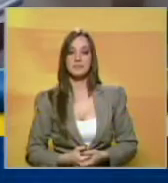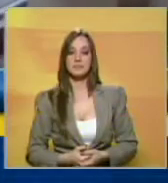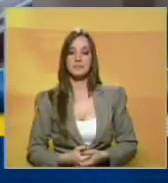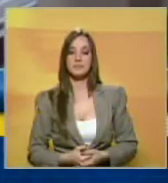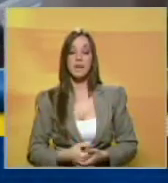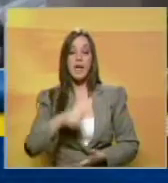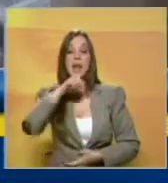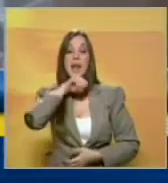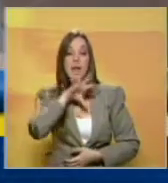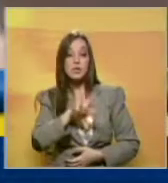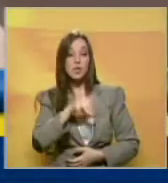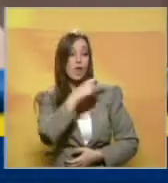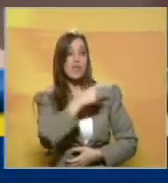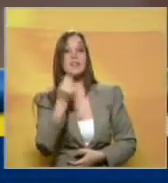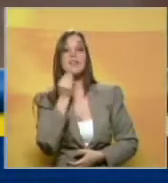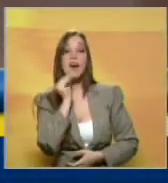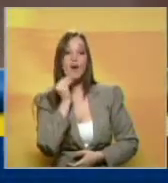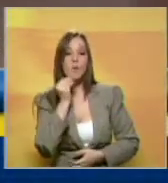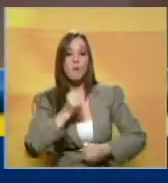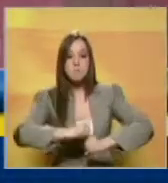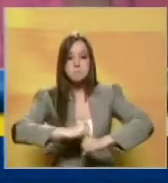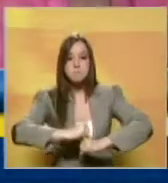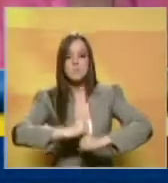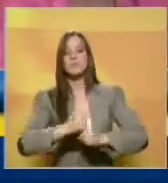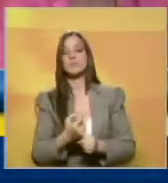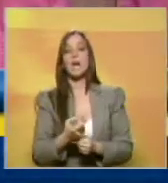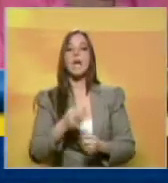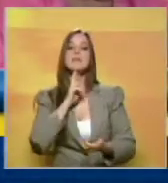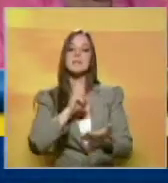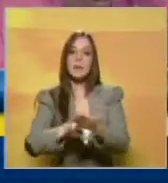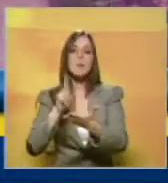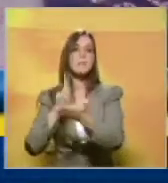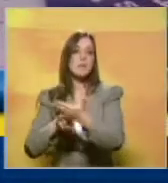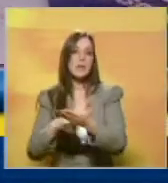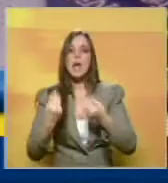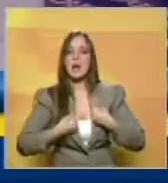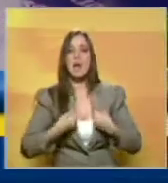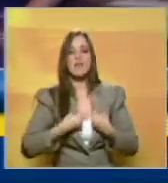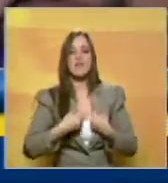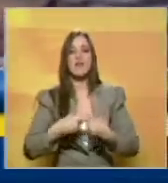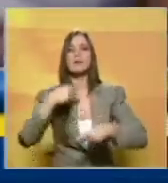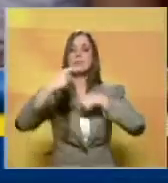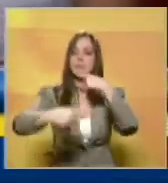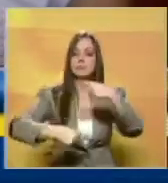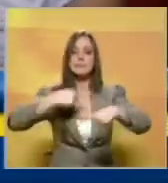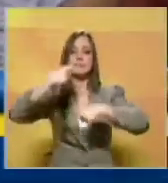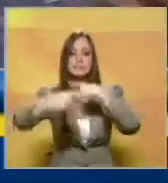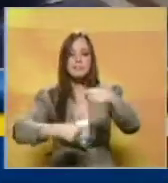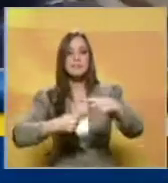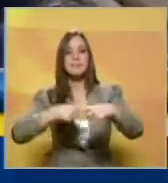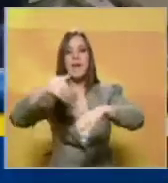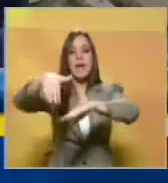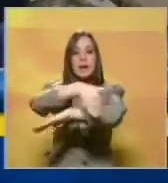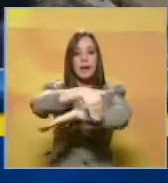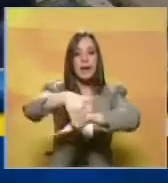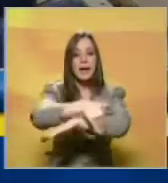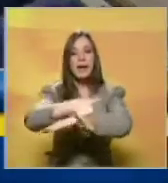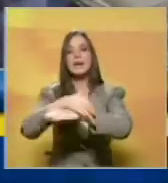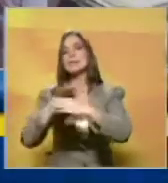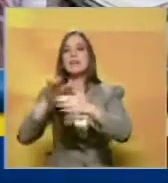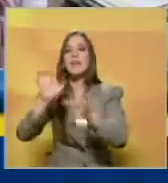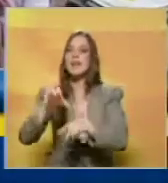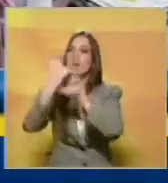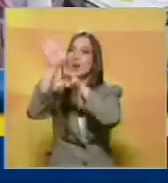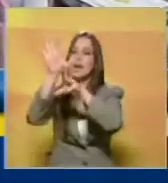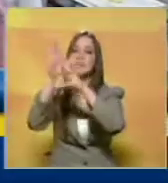soy. La historia de esta jovencita con sobrepeso se repite en la vida real una y otra vez en los pasillos, canchas y baños de